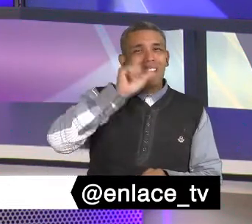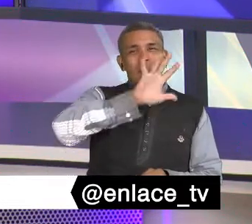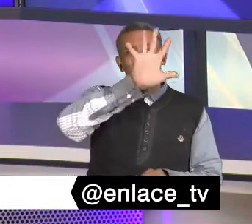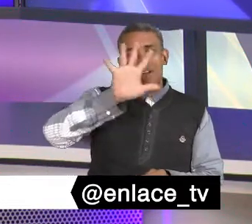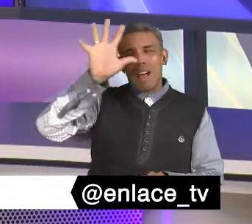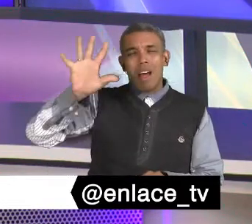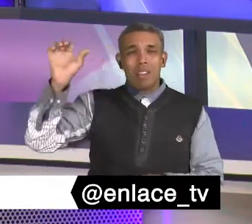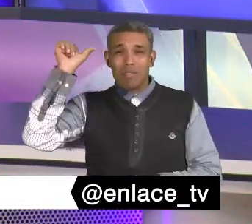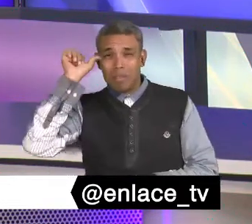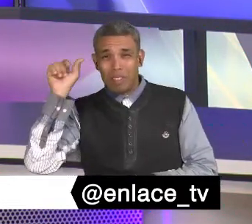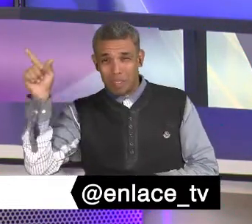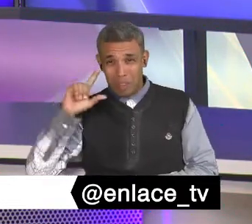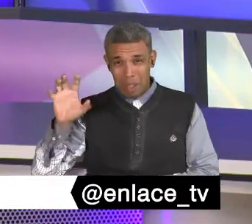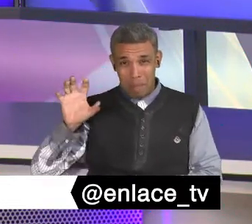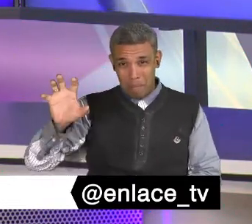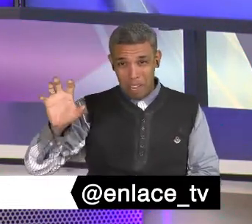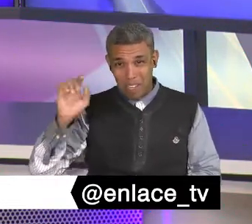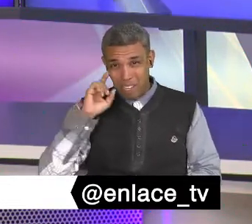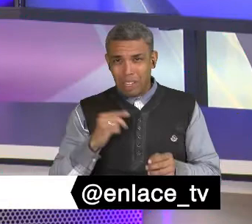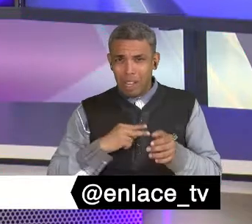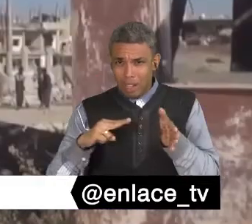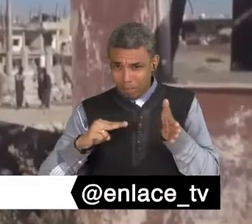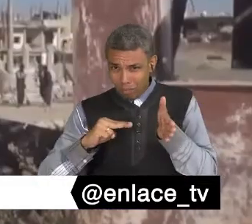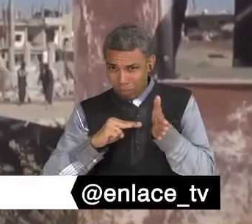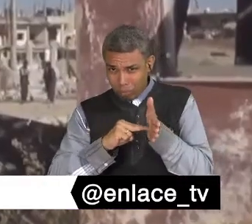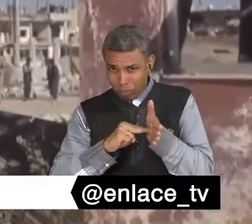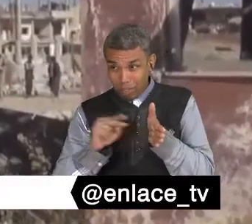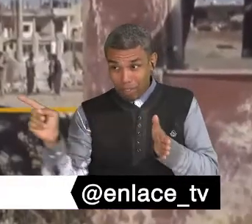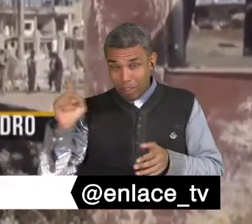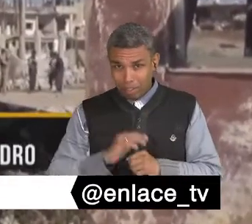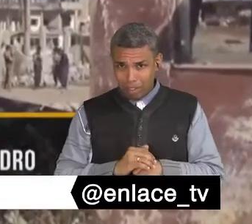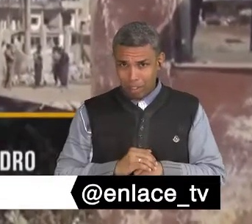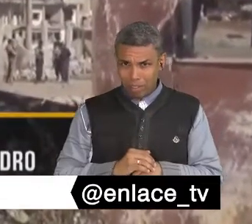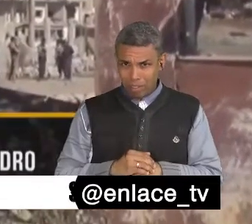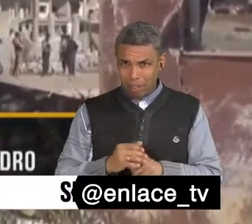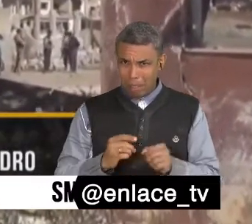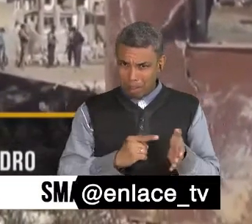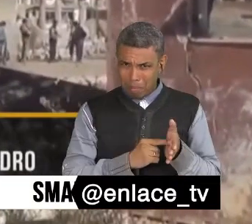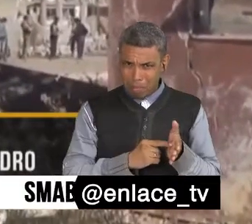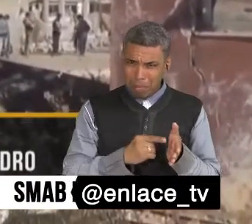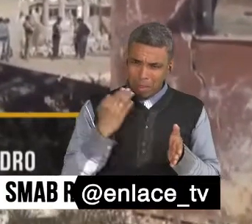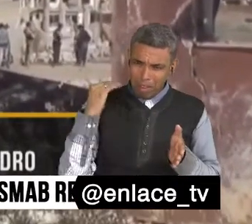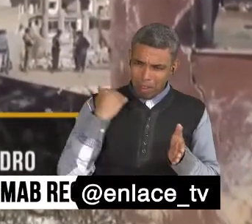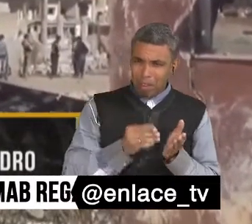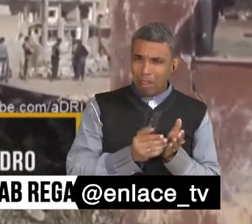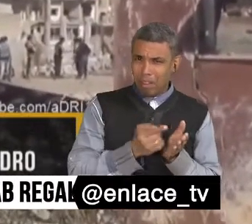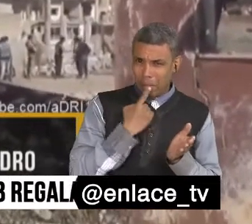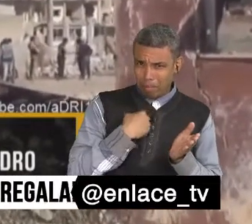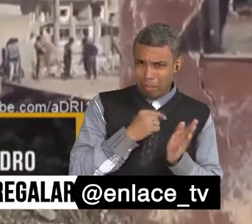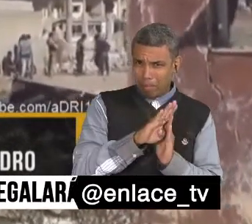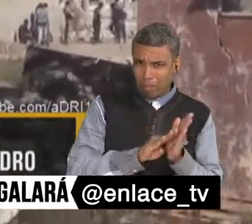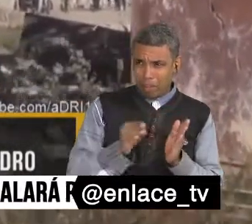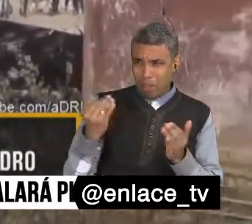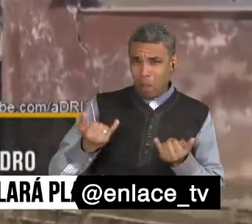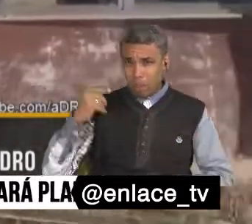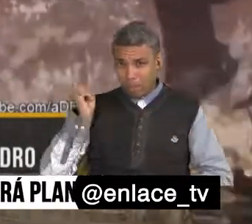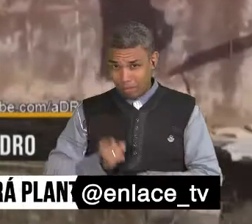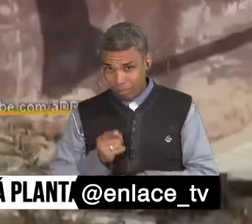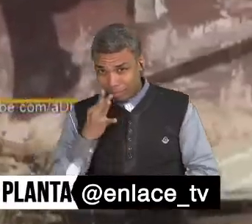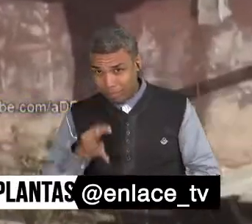Siria no tiene relación con el presente. Con ocasión de la guerra que se vive en Siria y sobre la publicación en redes sociales del